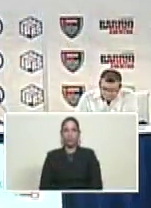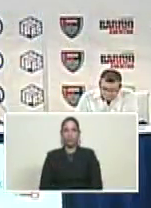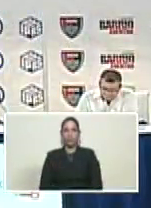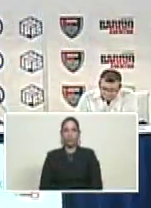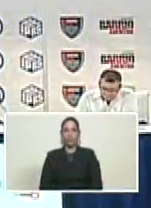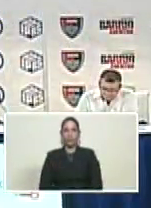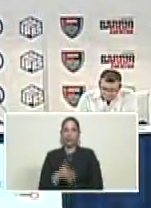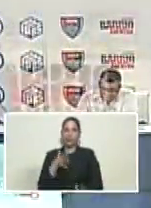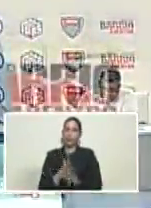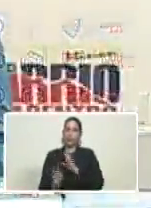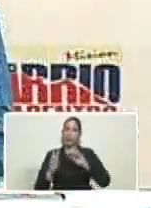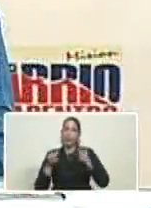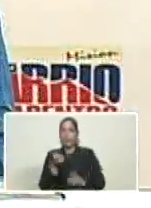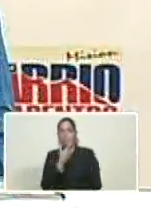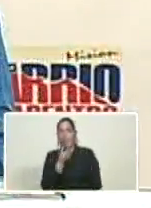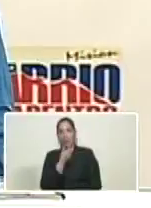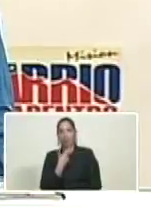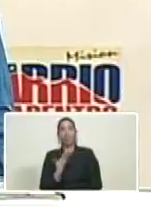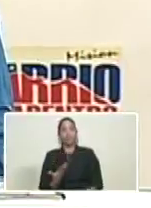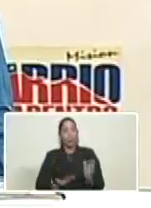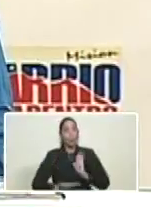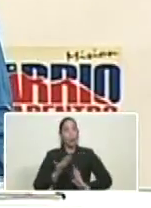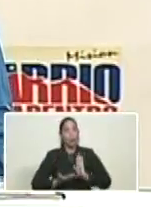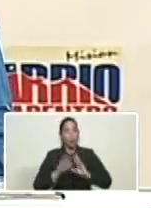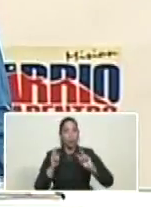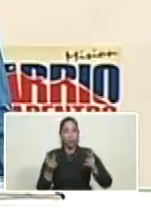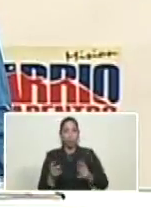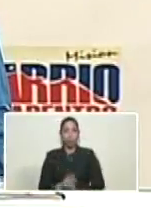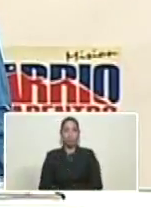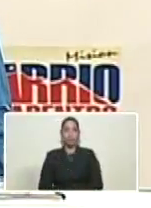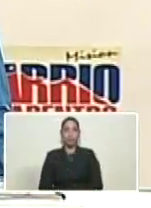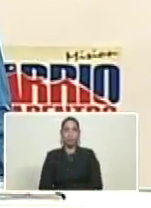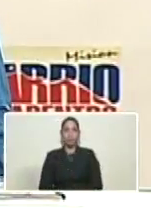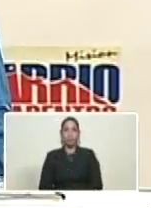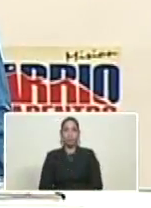Sobre el tema de los medicamentos, es un tema muy importante.